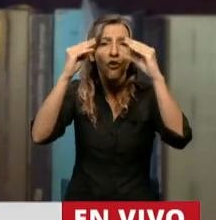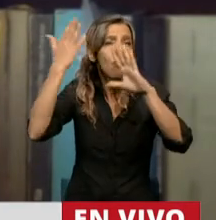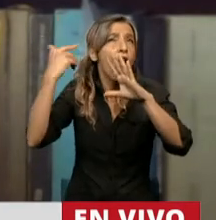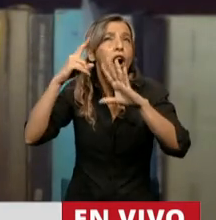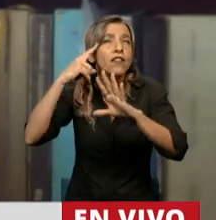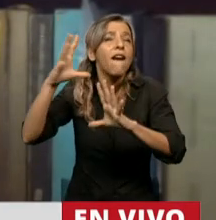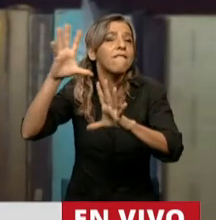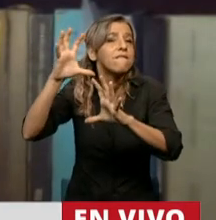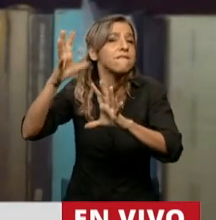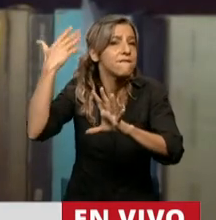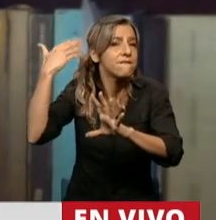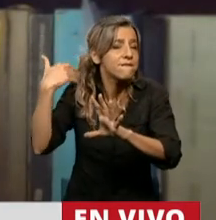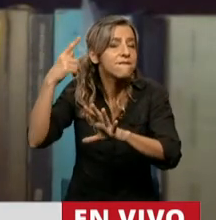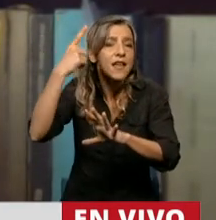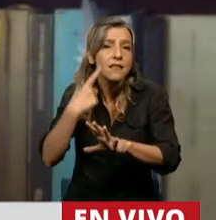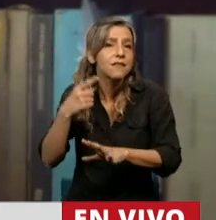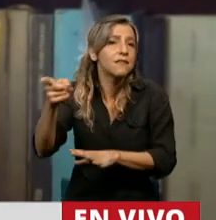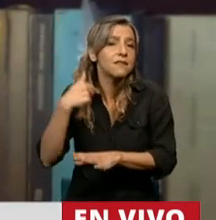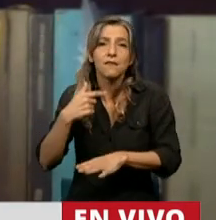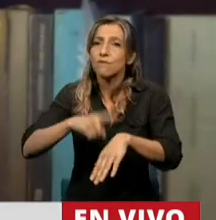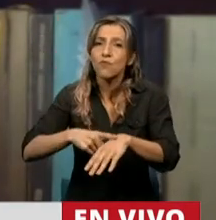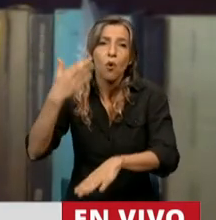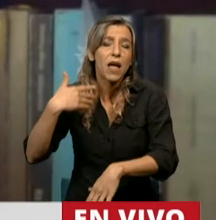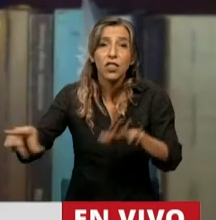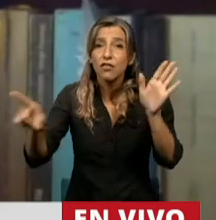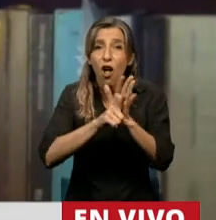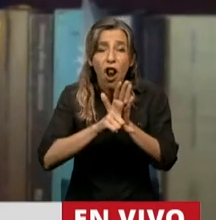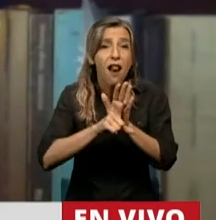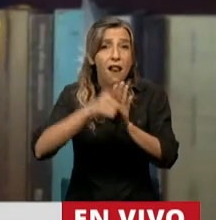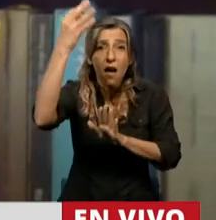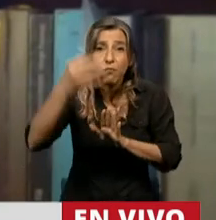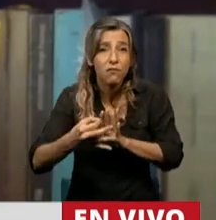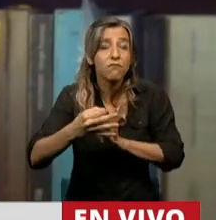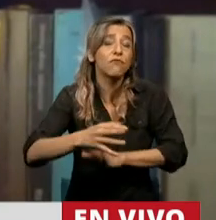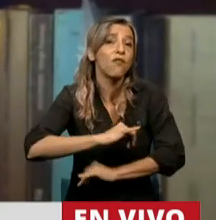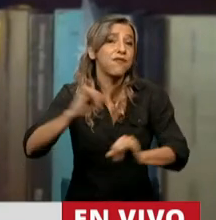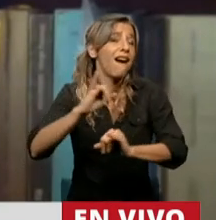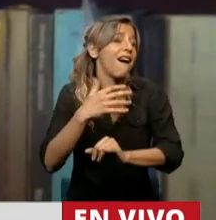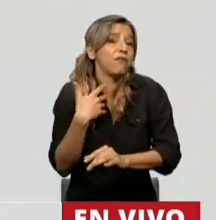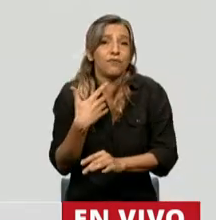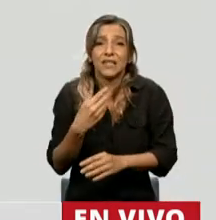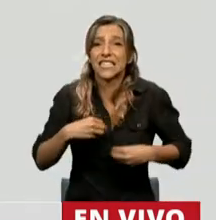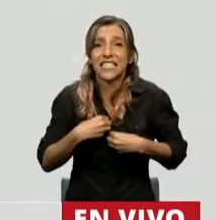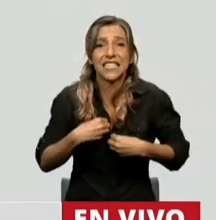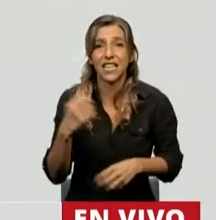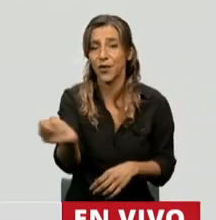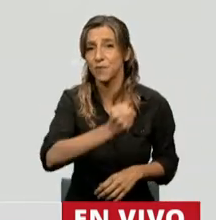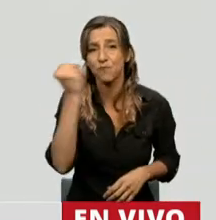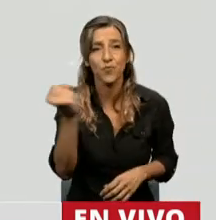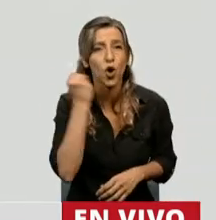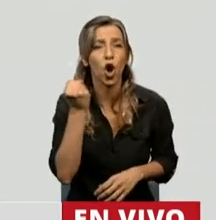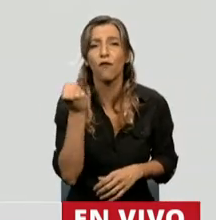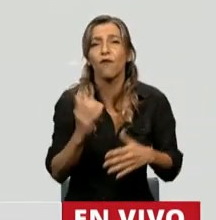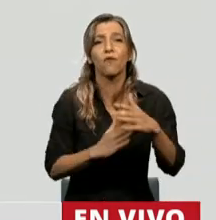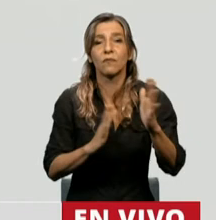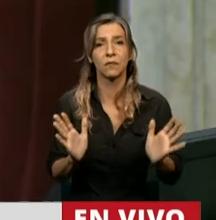darle la sanción y promulgar la ley fue absolutamente importante y necesaria. No fue lo único que hizo Evita, porque